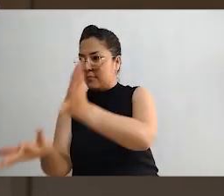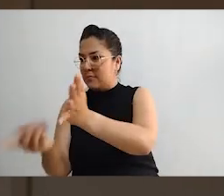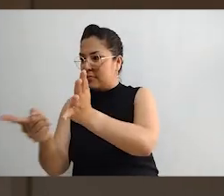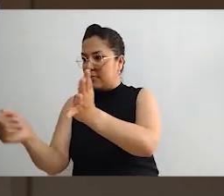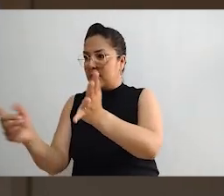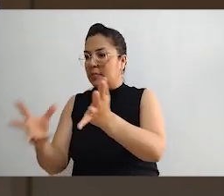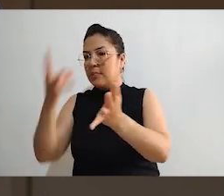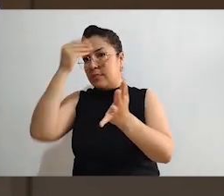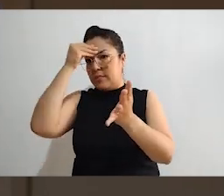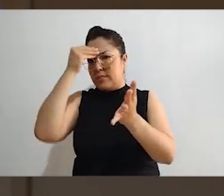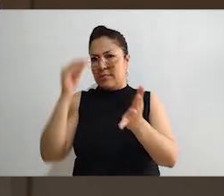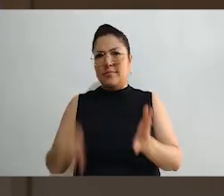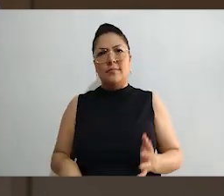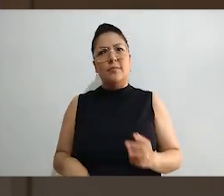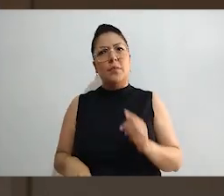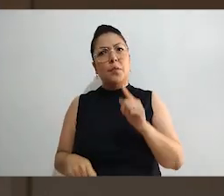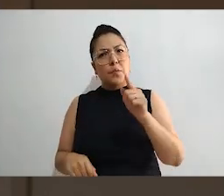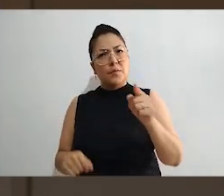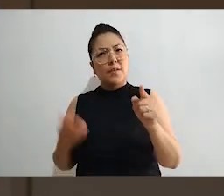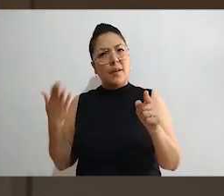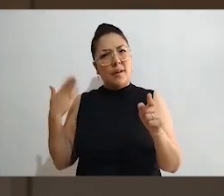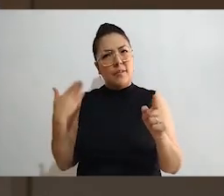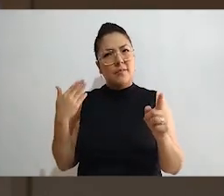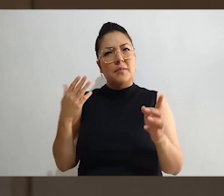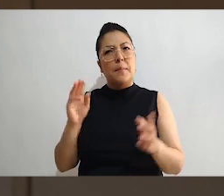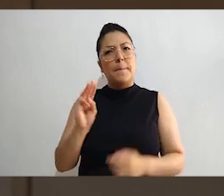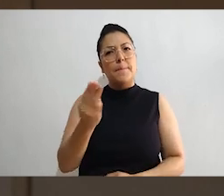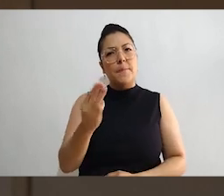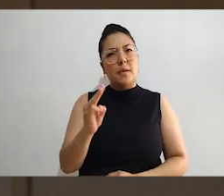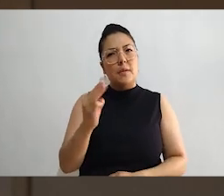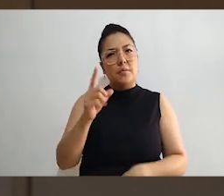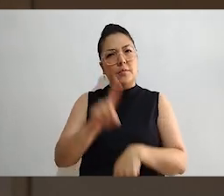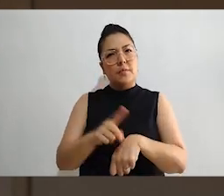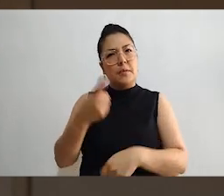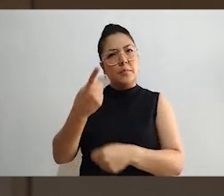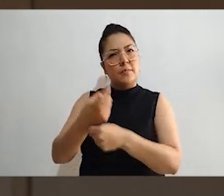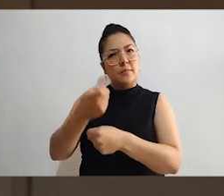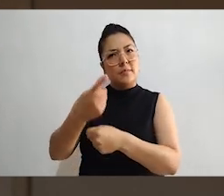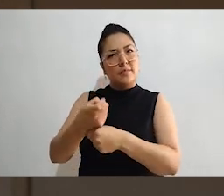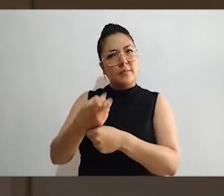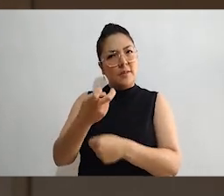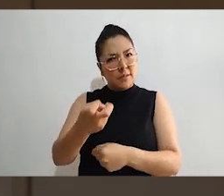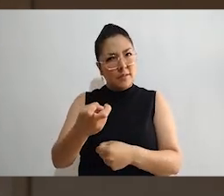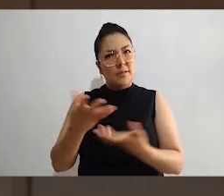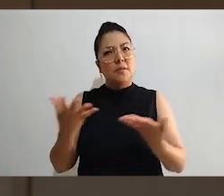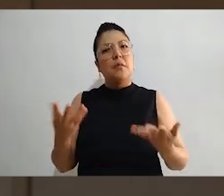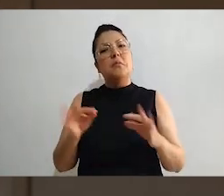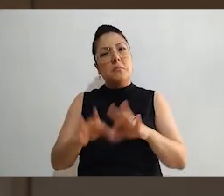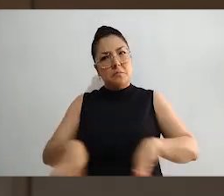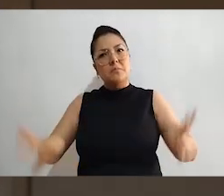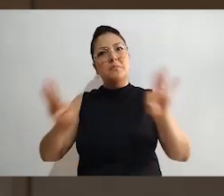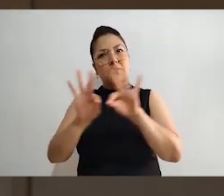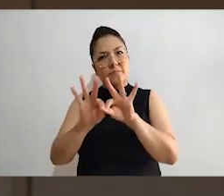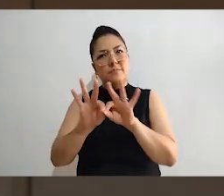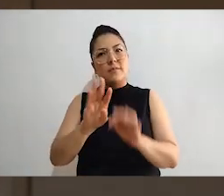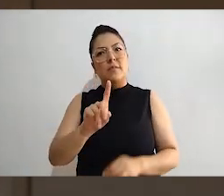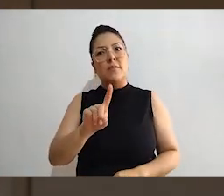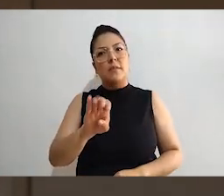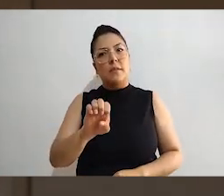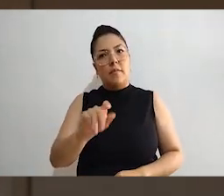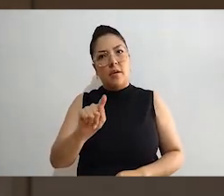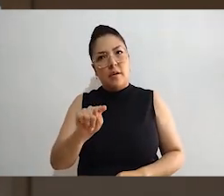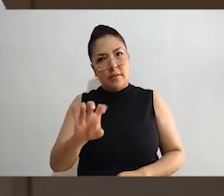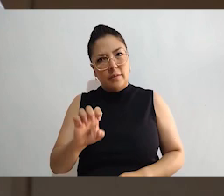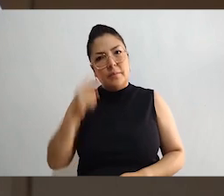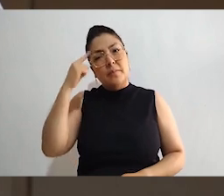que tuvieron el pasado lunes, 1 de mayo. Es fundamental para que la ciudadanía, los jóvenes entre ellos, sepan